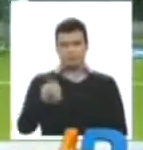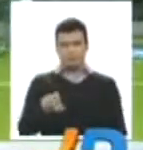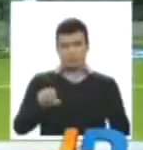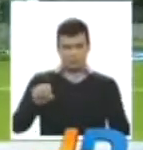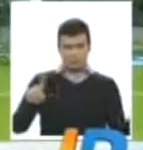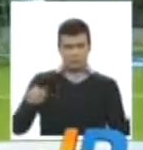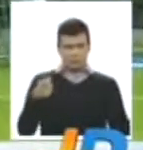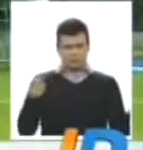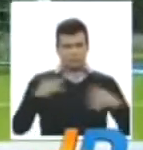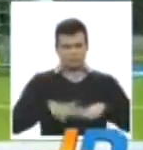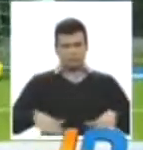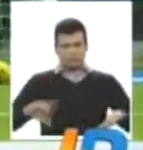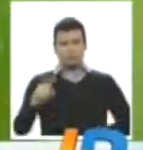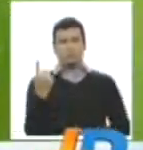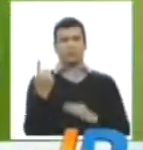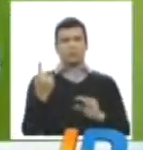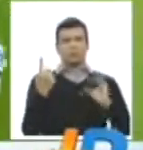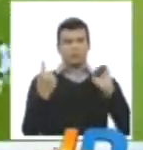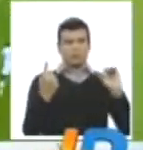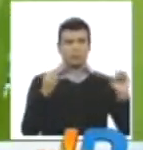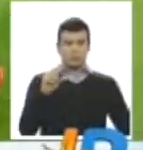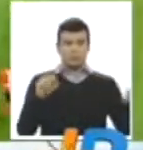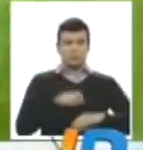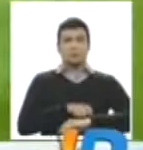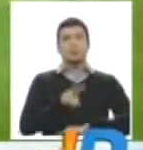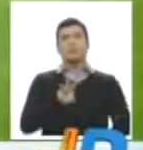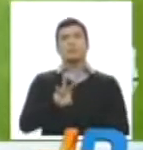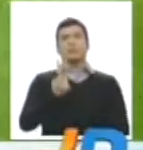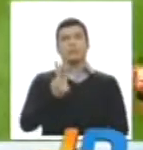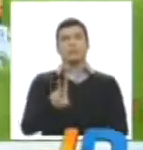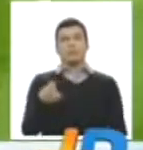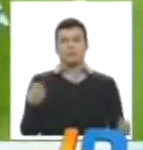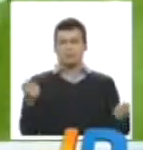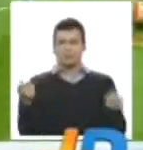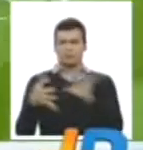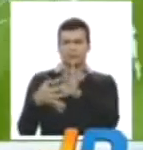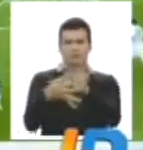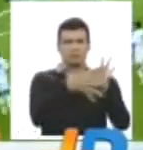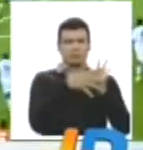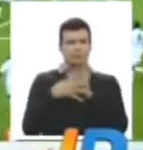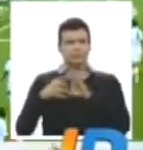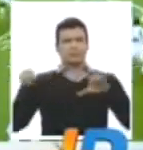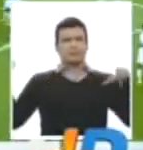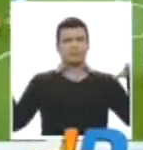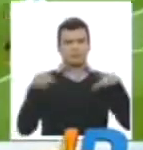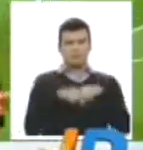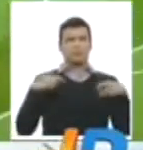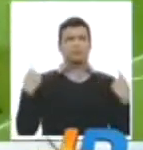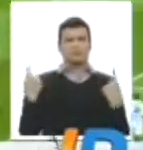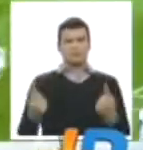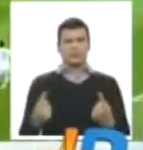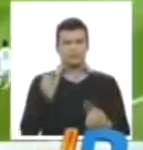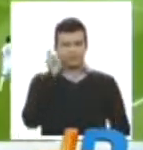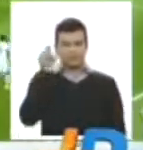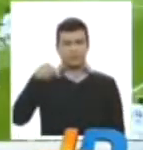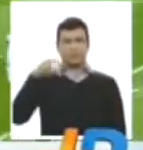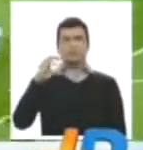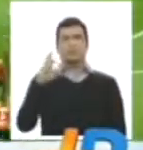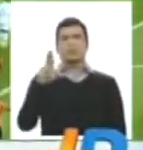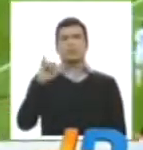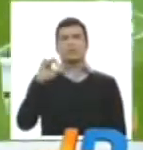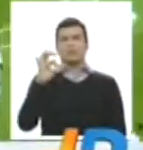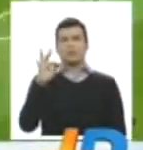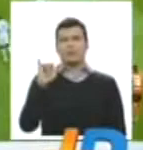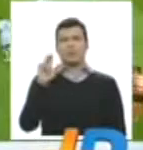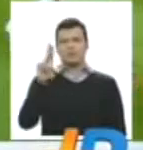en el área y pone el 1-0. Al minuto 32, en una jugada colectiva, llega el gol del empate. Marrugo deja el balón en las piernas